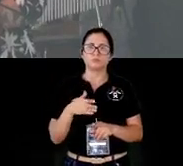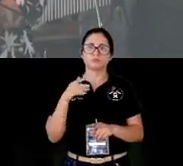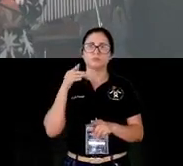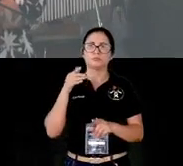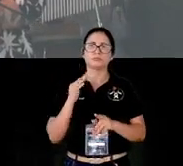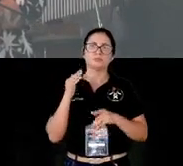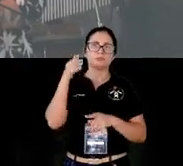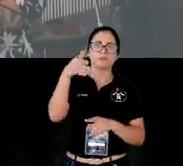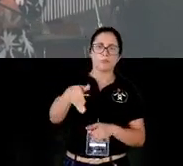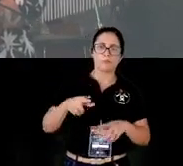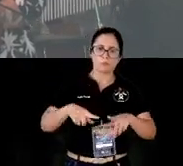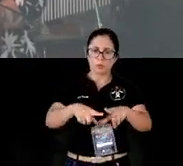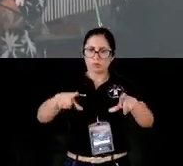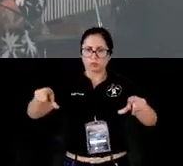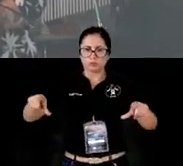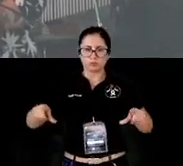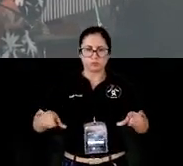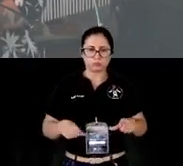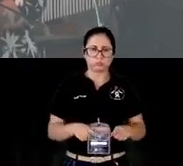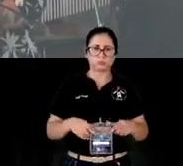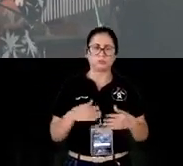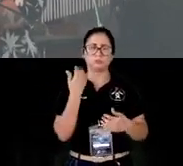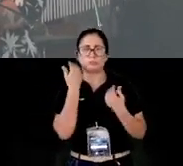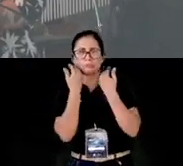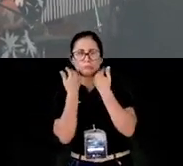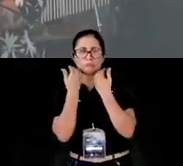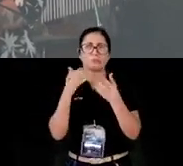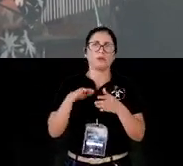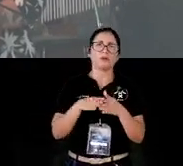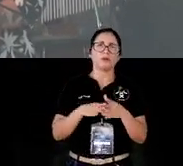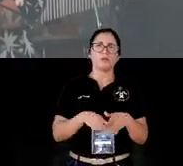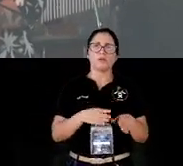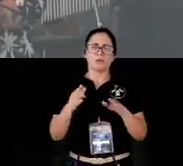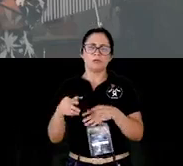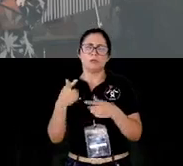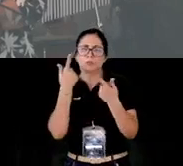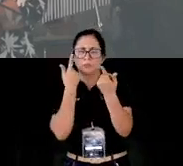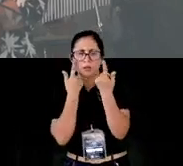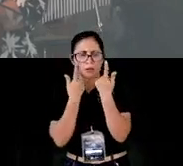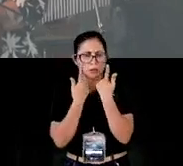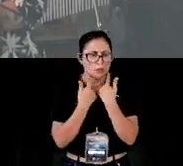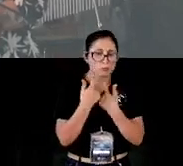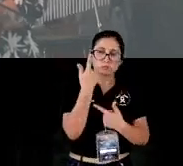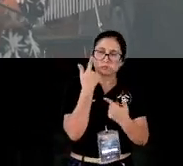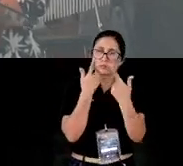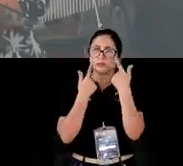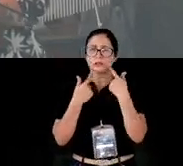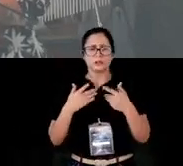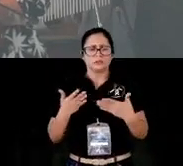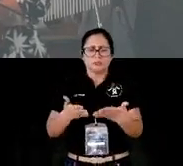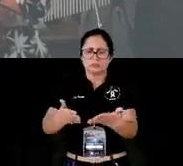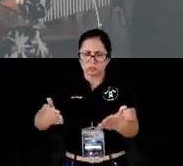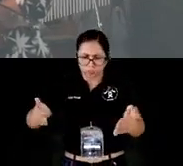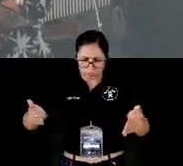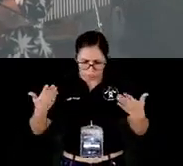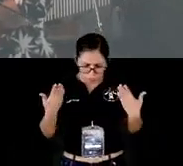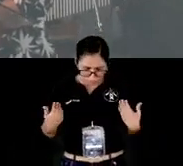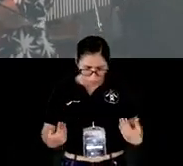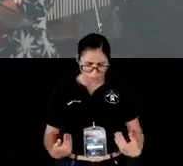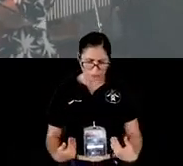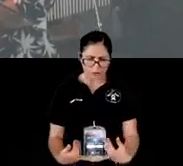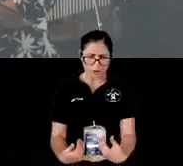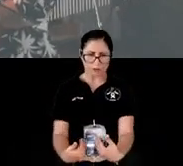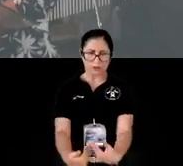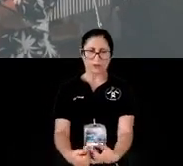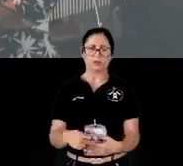le llevaron a la sala, donde le rodearon todas las viudas llorando y mostrando las túnicas y los vestidos